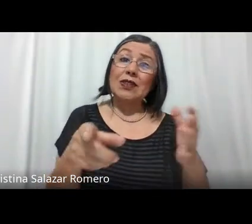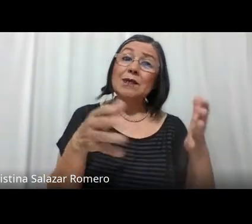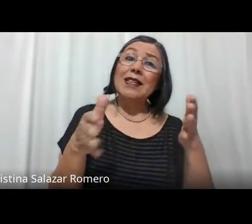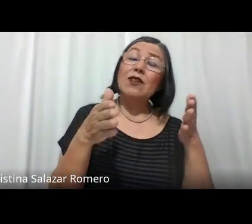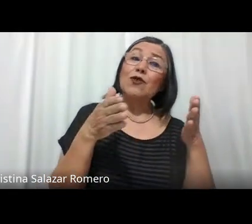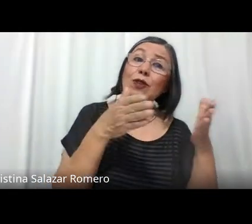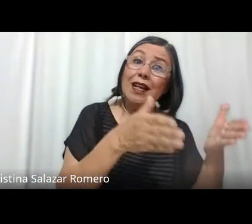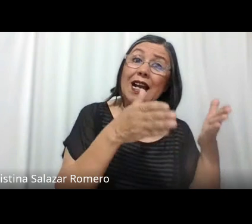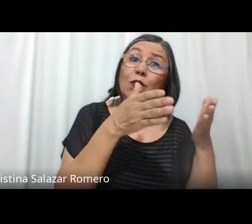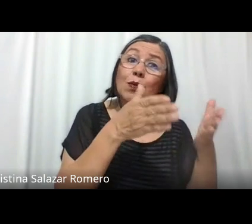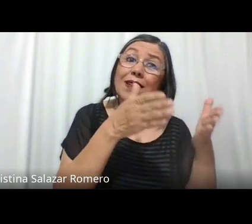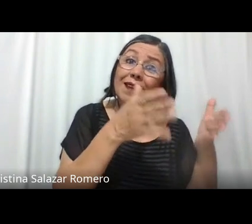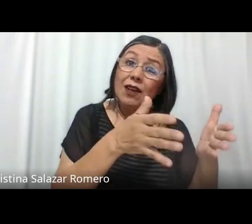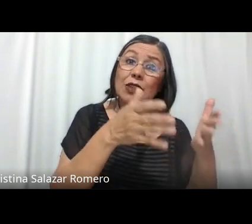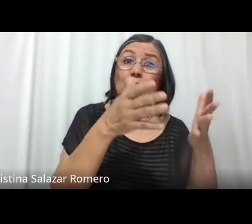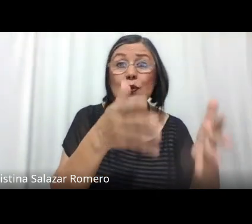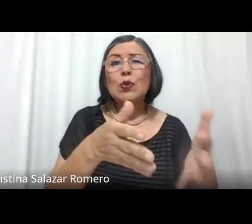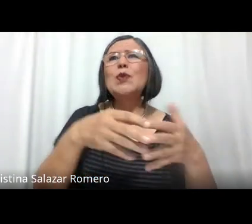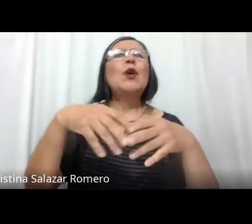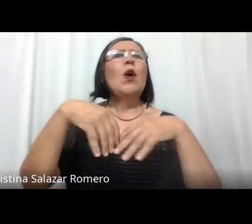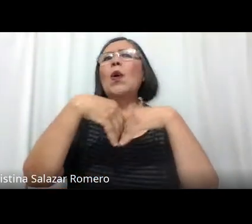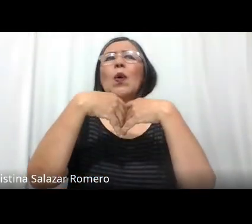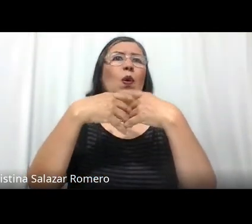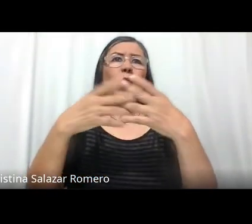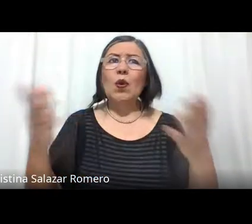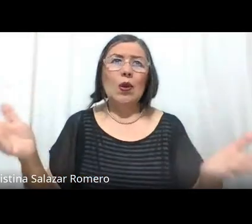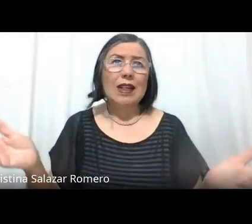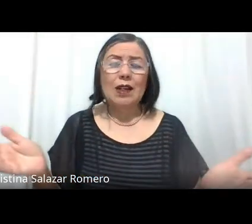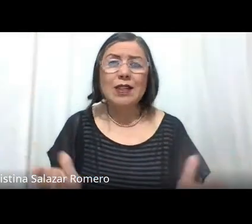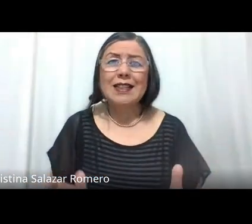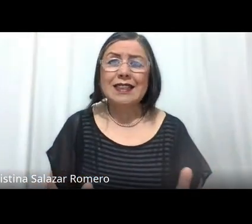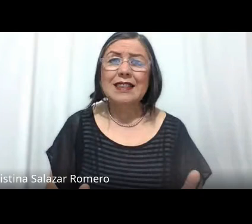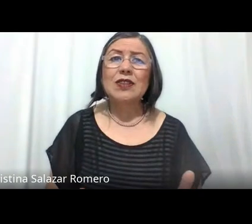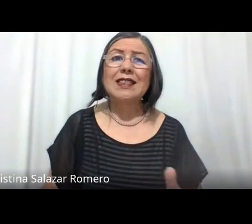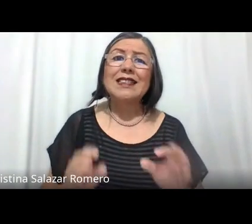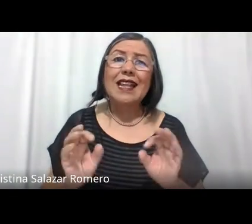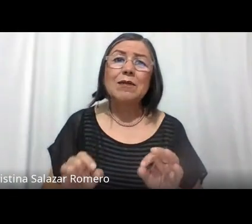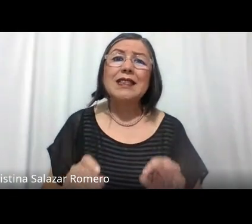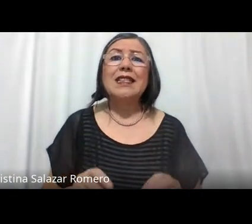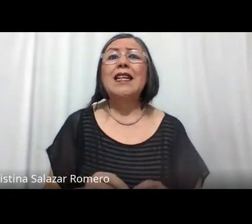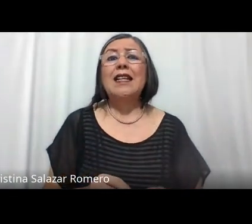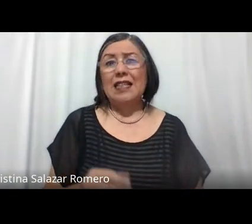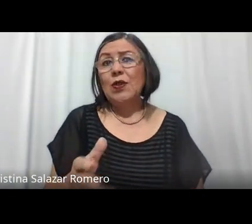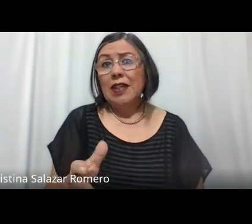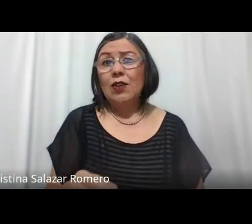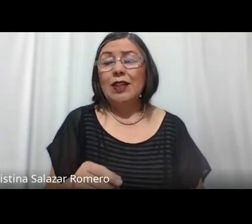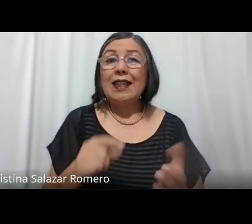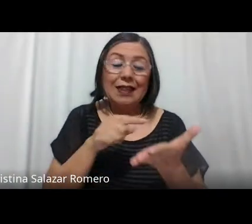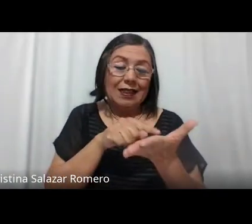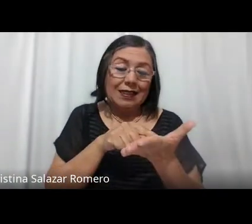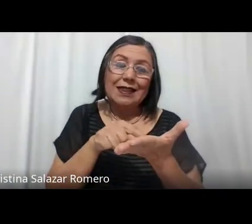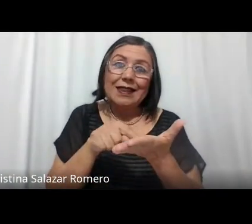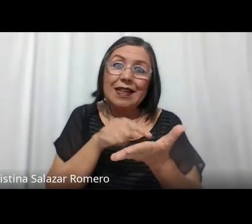que si ustedes van a consultar algún video en YouTube o en alguna de las redes sociales, nada más sí les sugiero